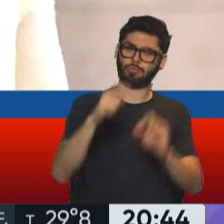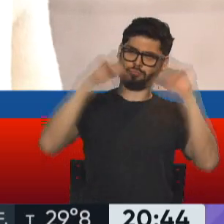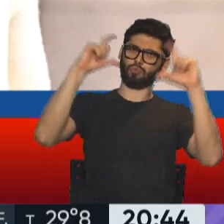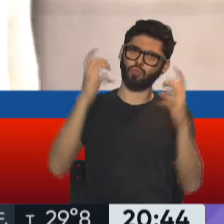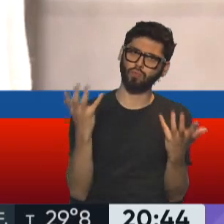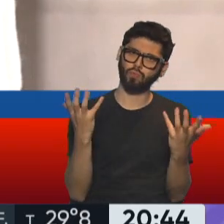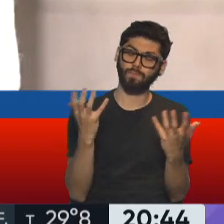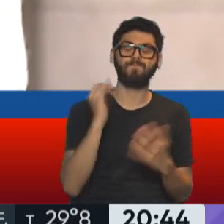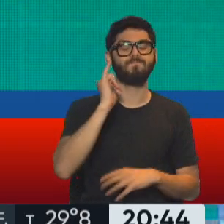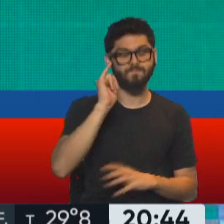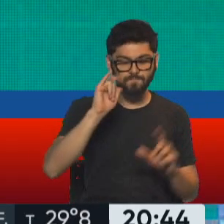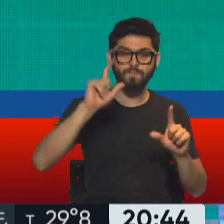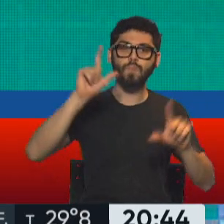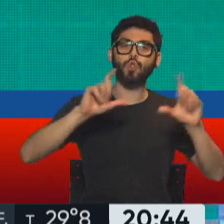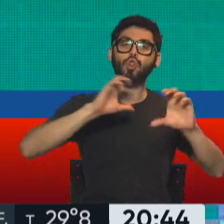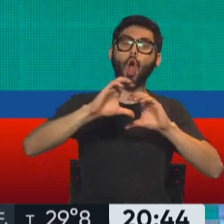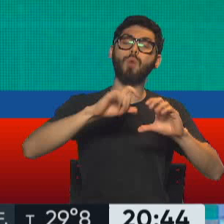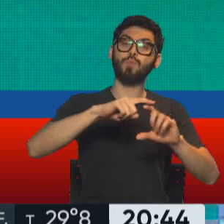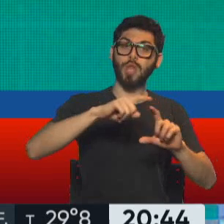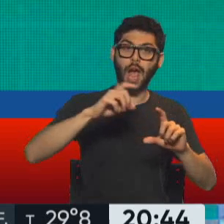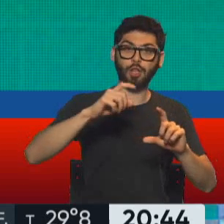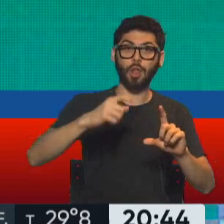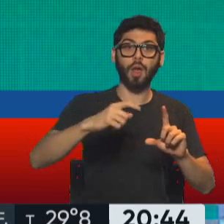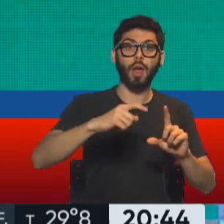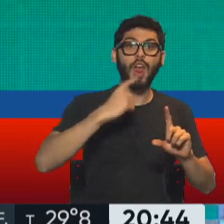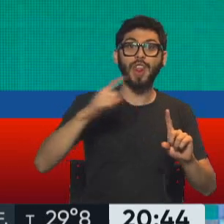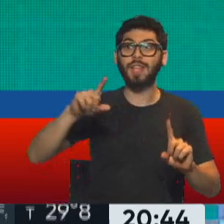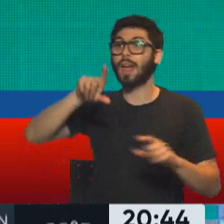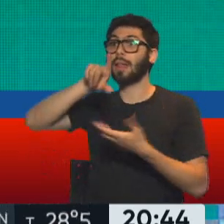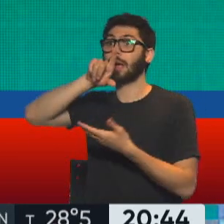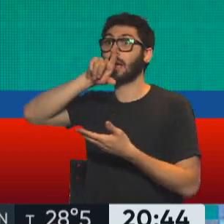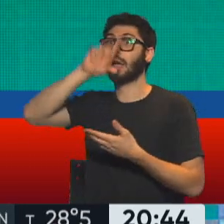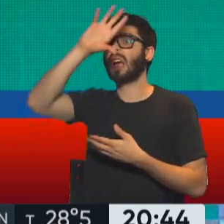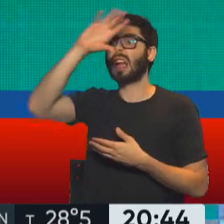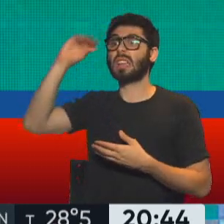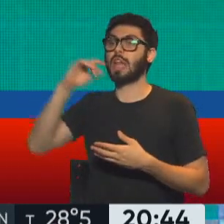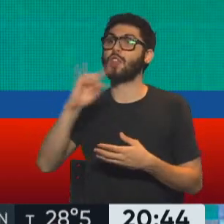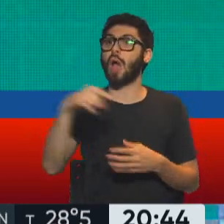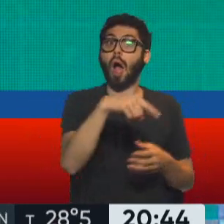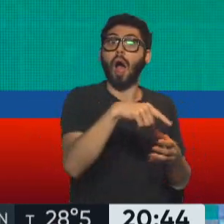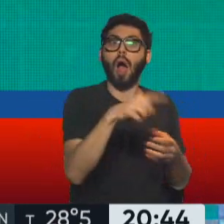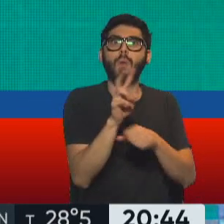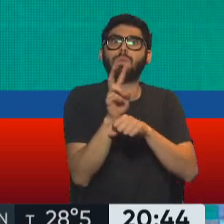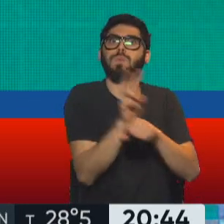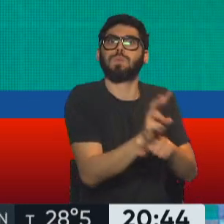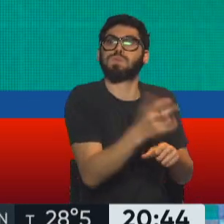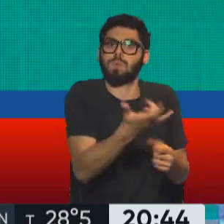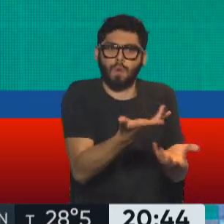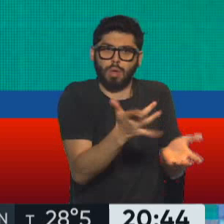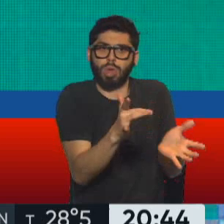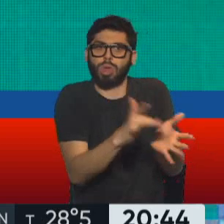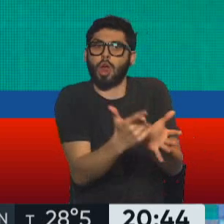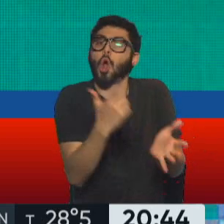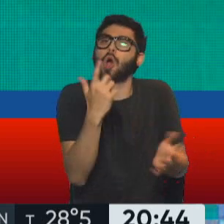de comunicación hablan ahora del tuit de Cristina que denuncia blindaje, pero nadie habla del tema de fondo. Claro,